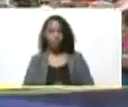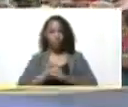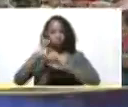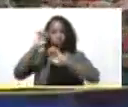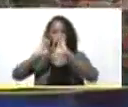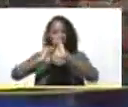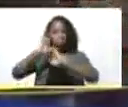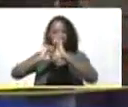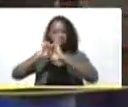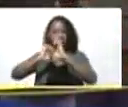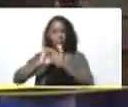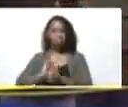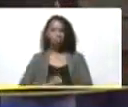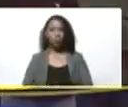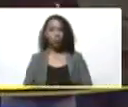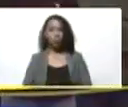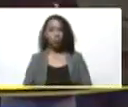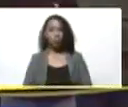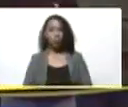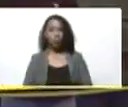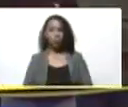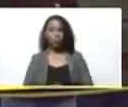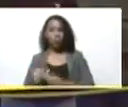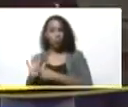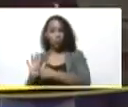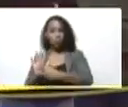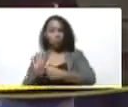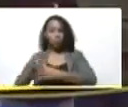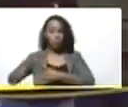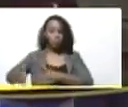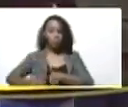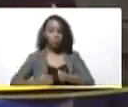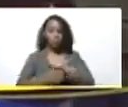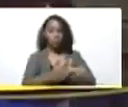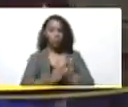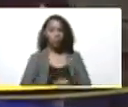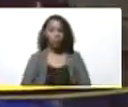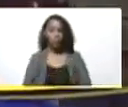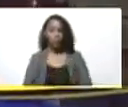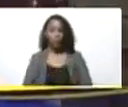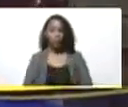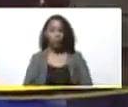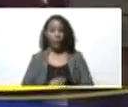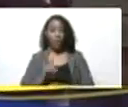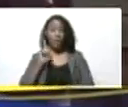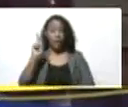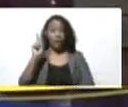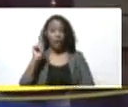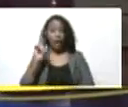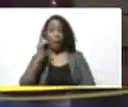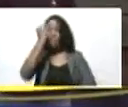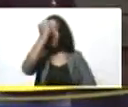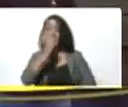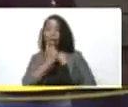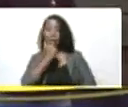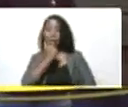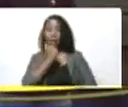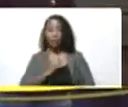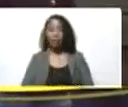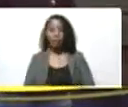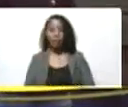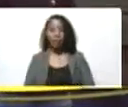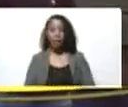evaluación y señaló el camino. Y fue en Valencia,